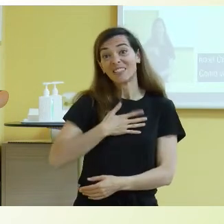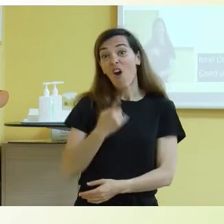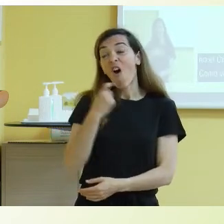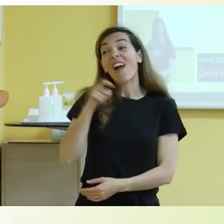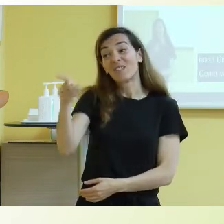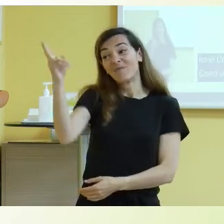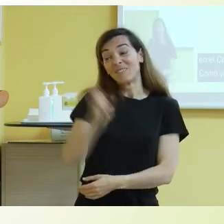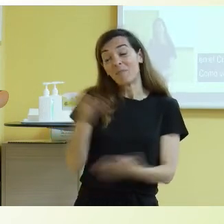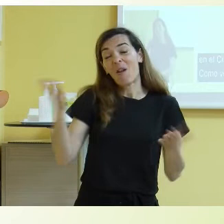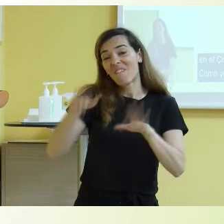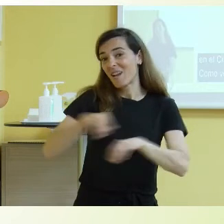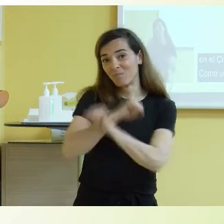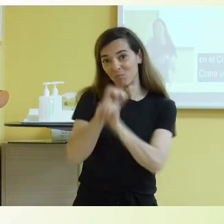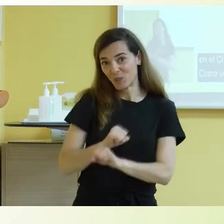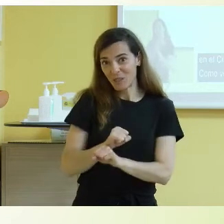sido imposible.